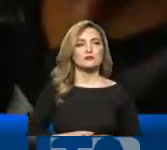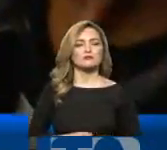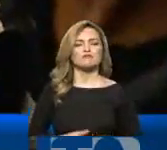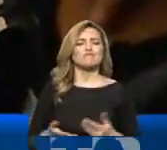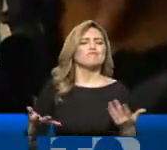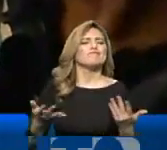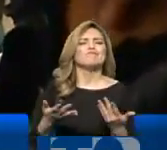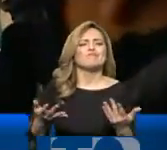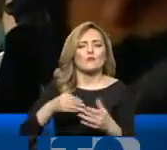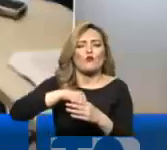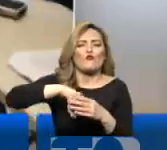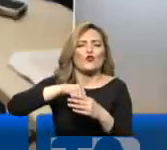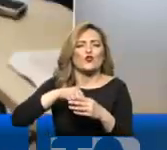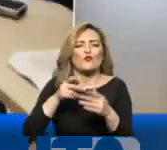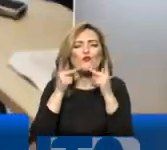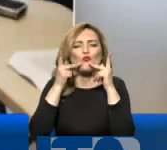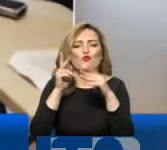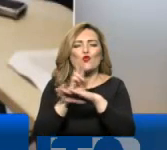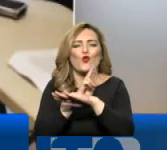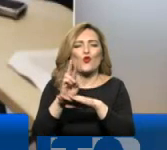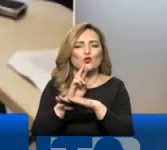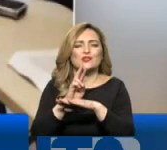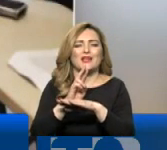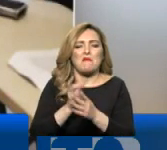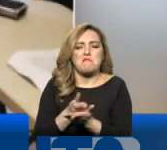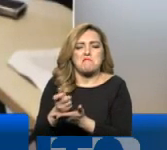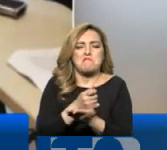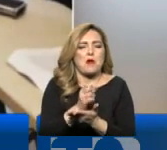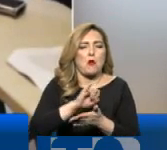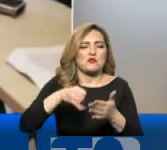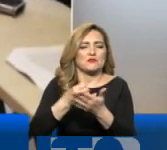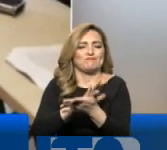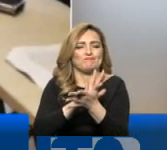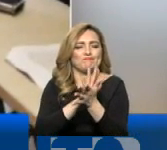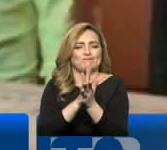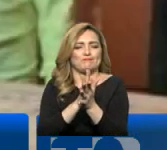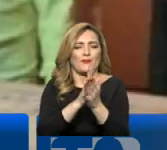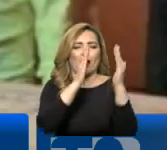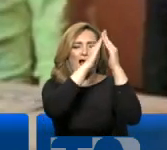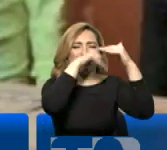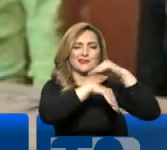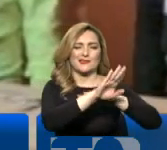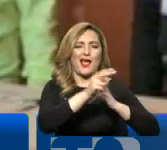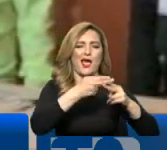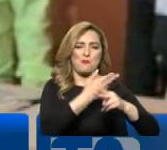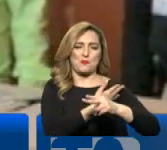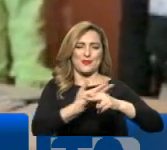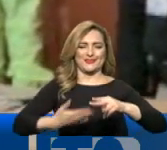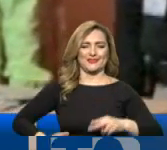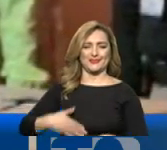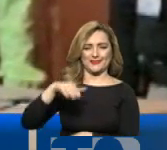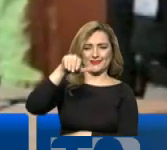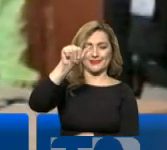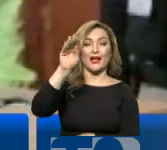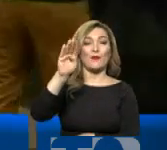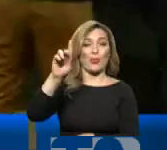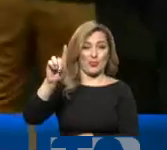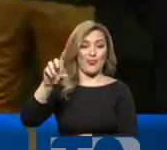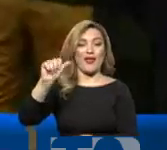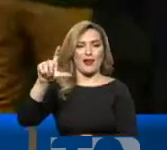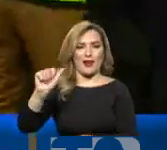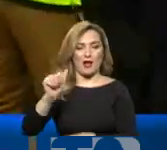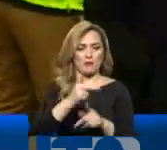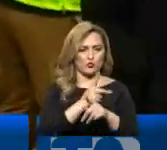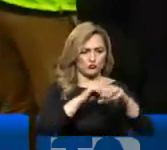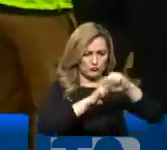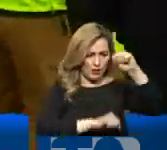se allanó la vivienda del expresidente Abdalá Bucarán, donde según la fiscal general, se encontró insumos que tendrían relación con los adquiridos en el Hospital